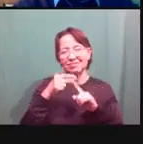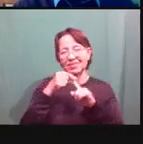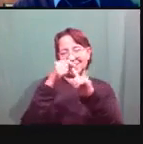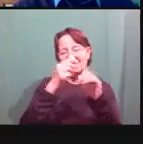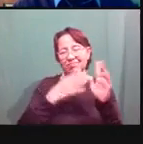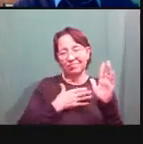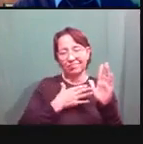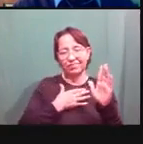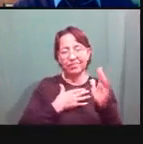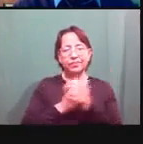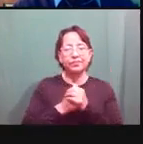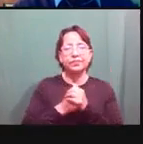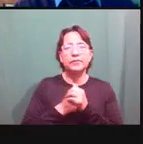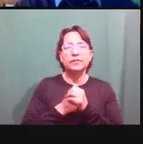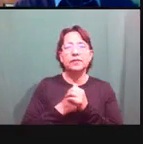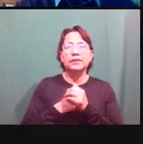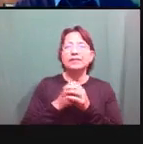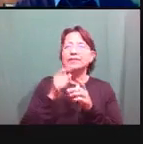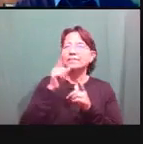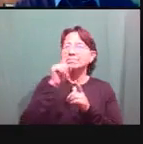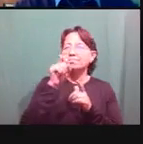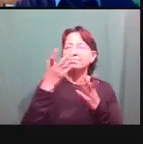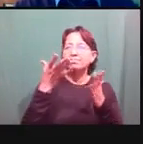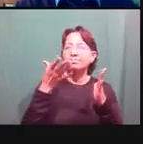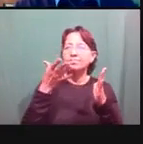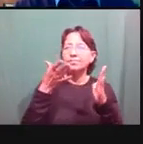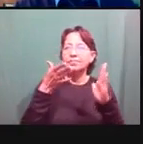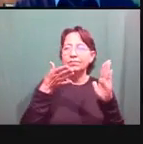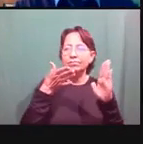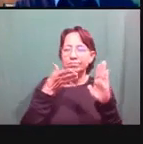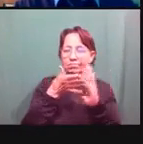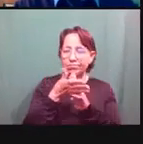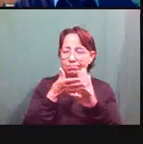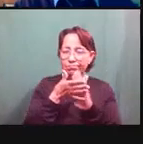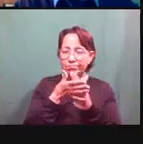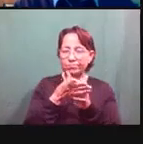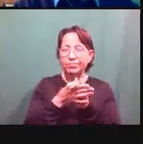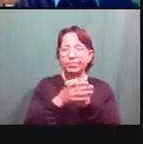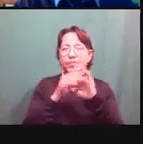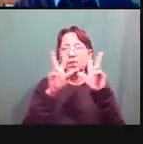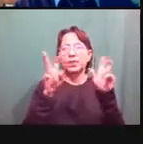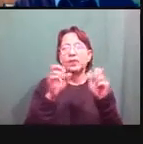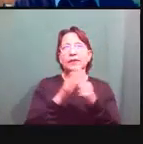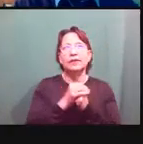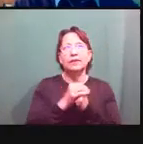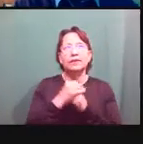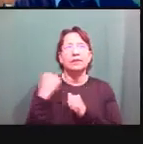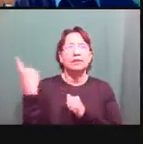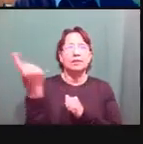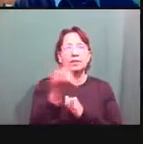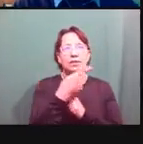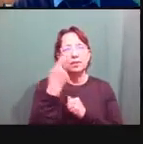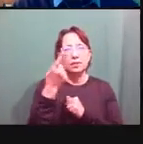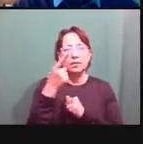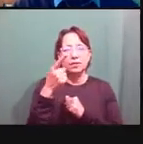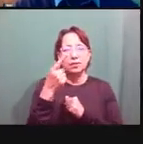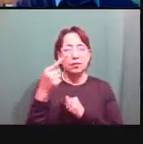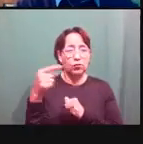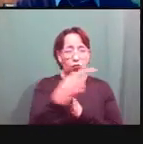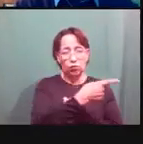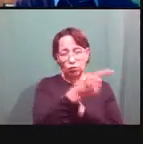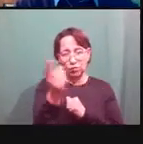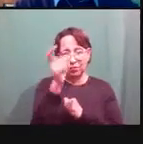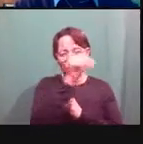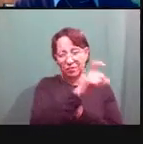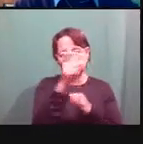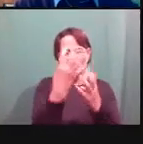más que todo como una introducción hacia estos temas, de lo que la gran mayoría del público que está escuchando y que